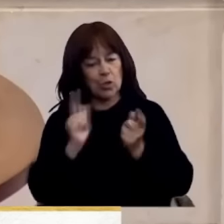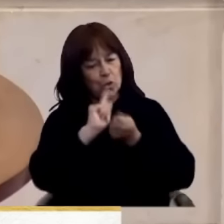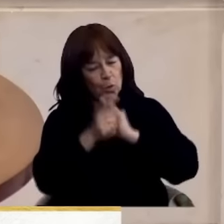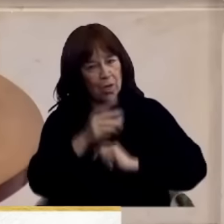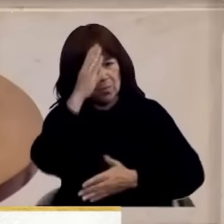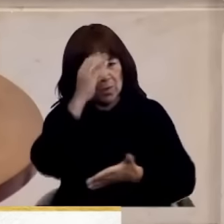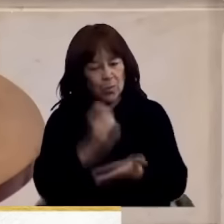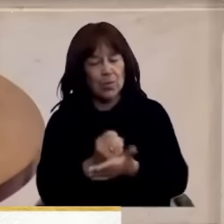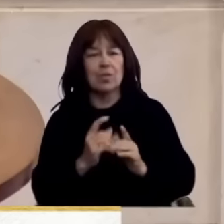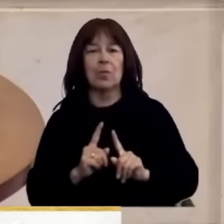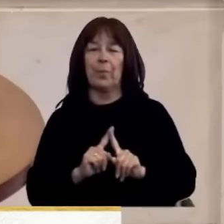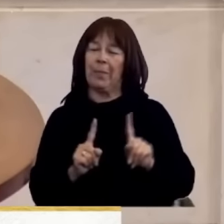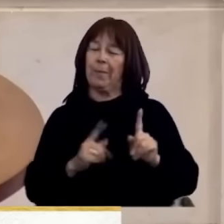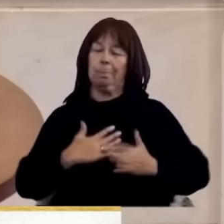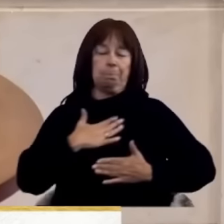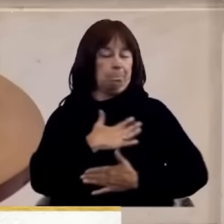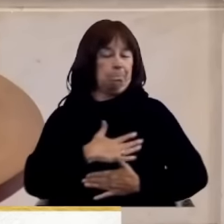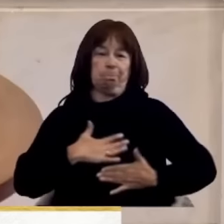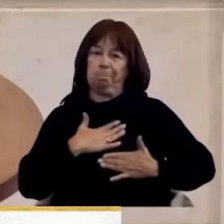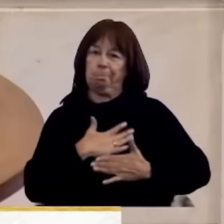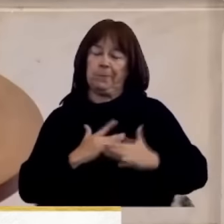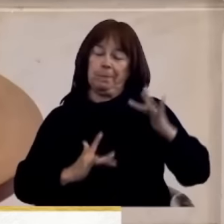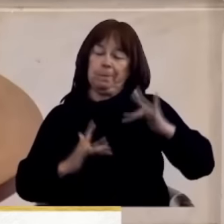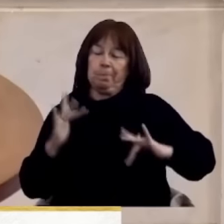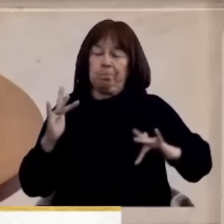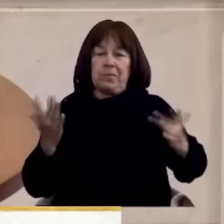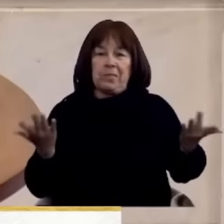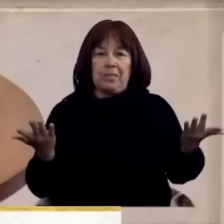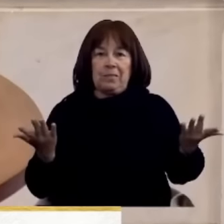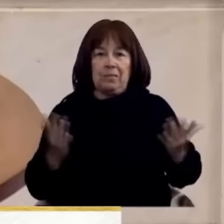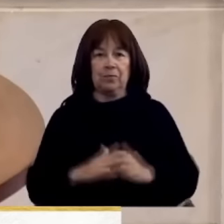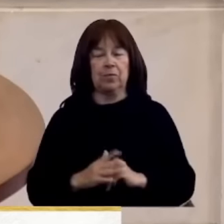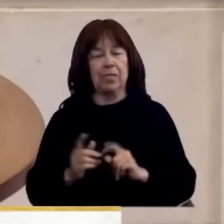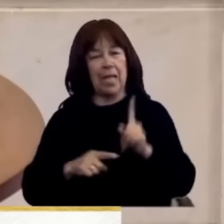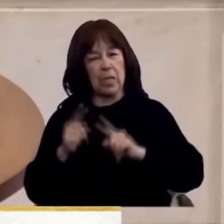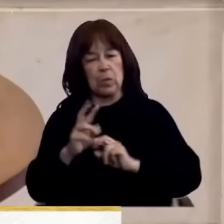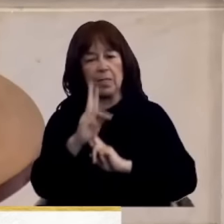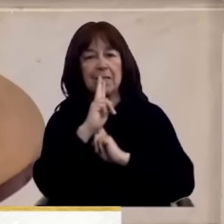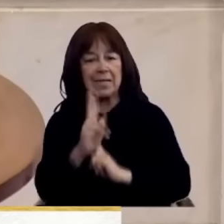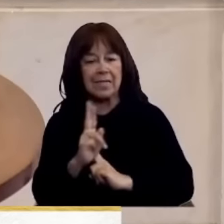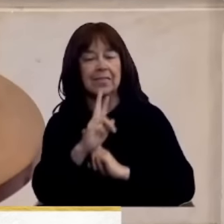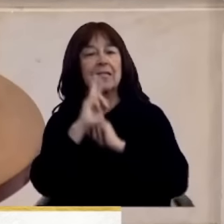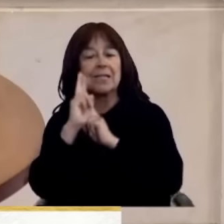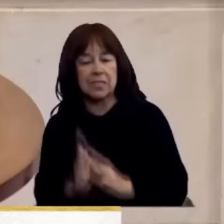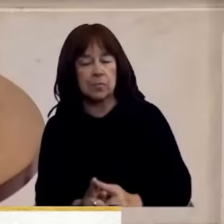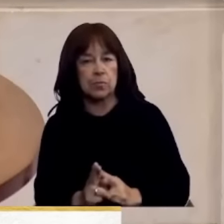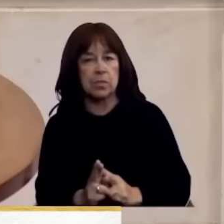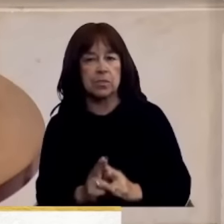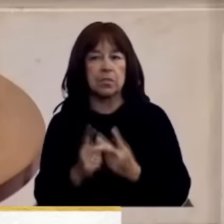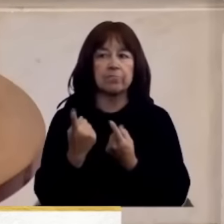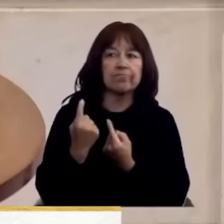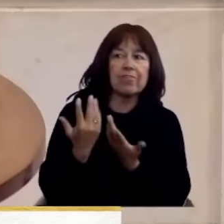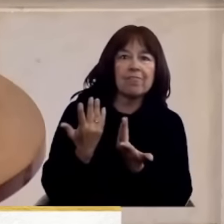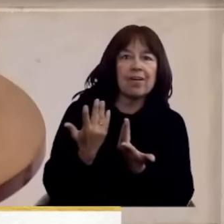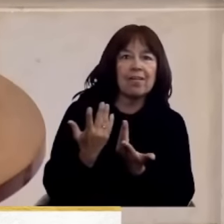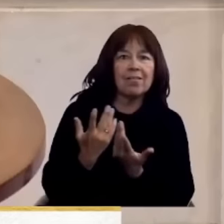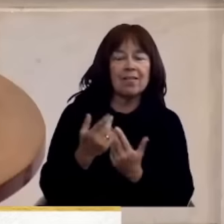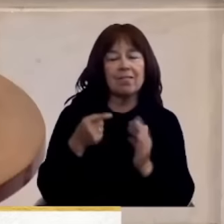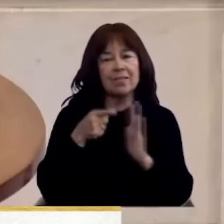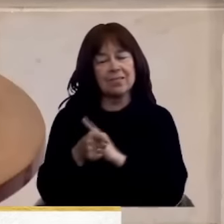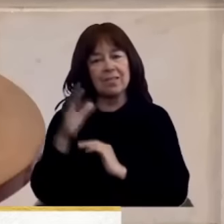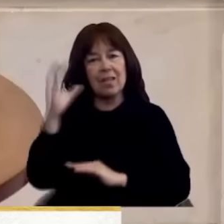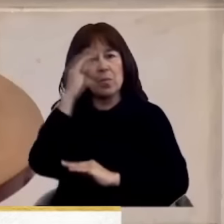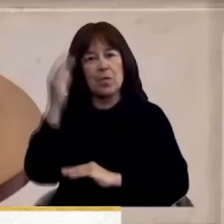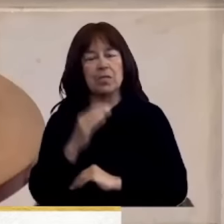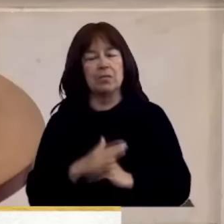opinión, pero que lamentamos la falta de profundidad en muchas de las respuestas que aún le quedan debiendo al país. Considero